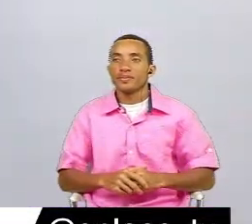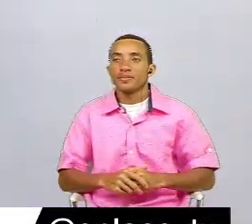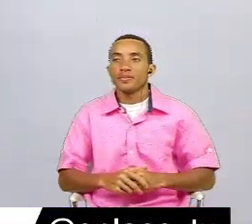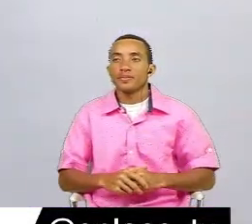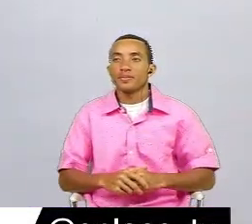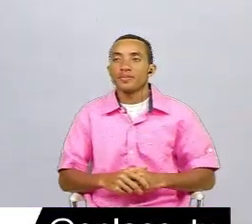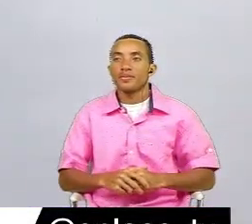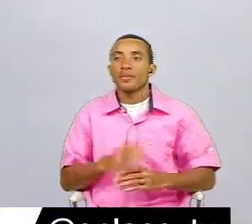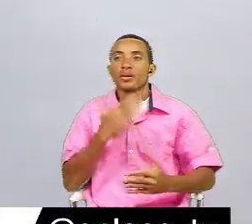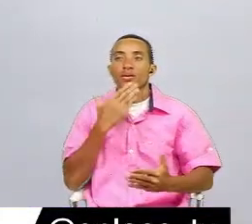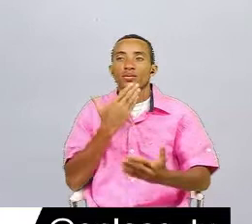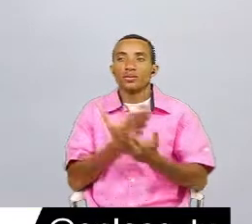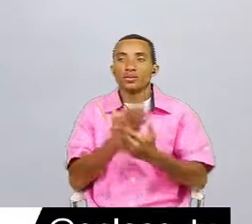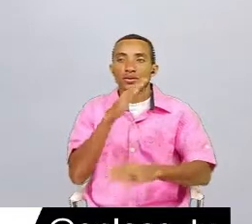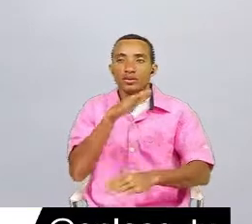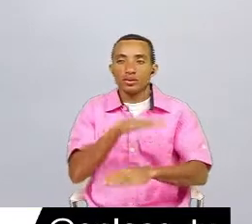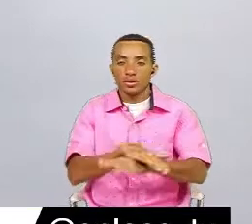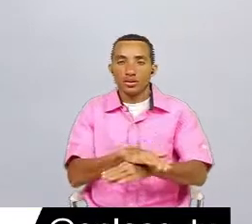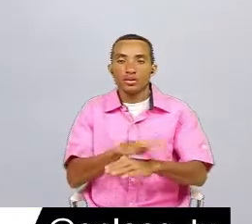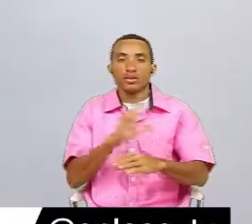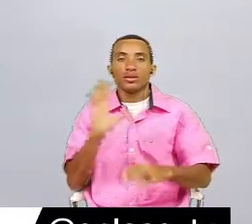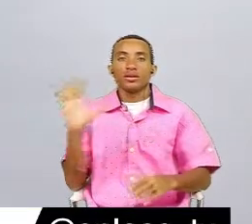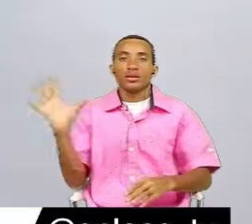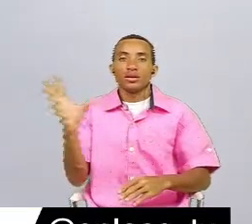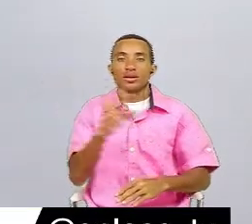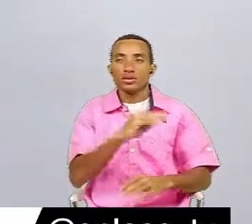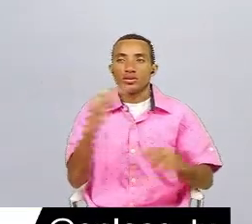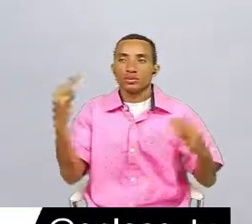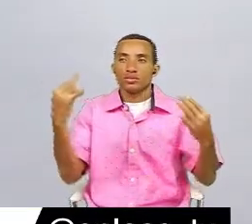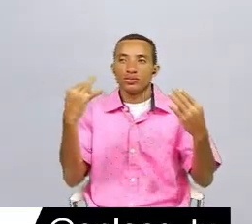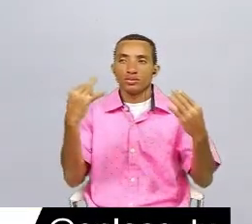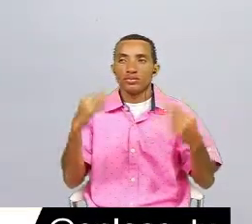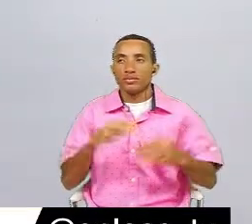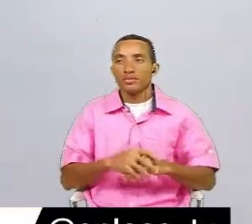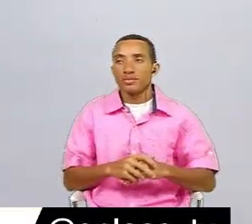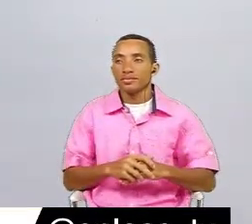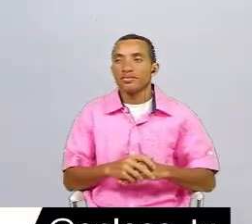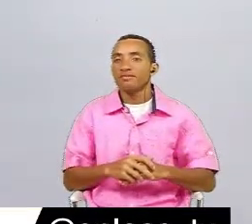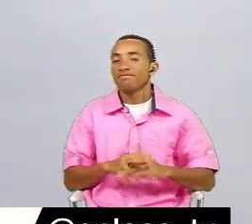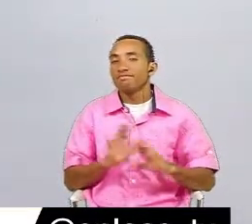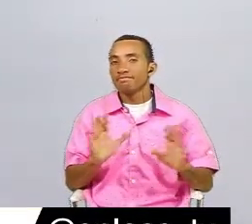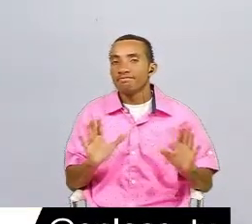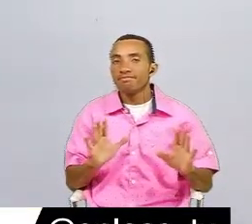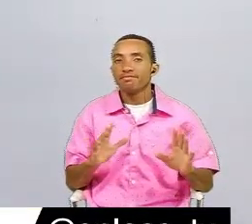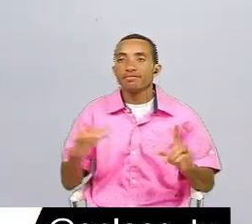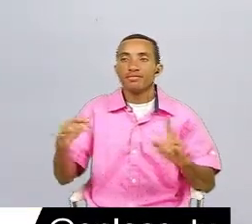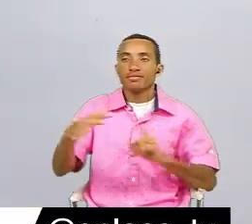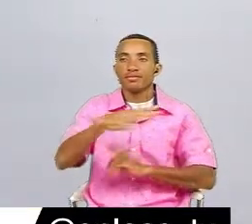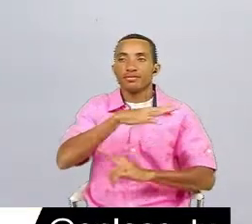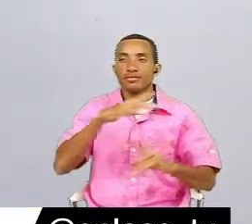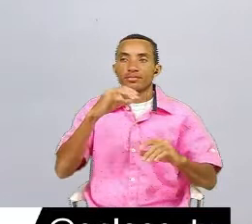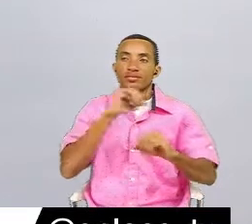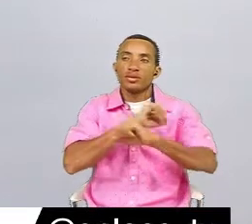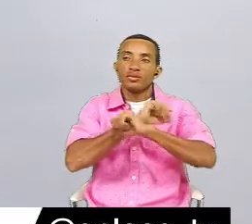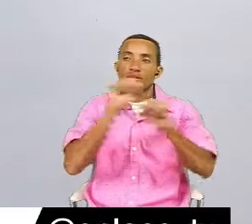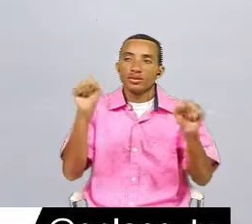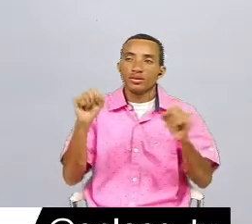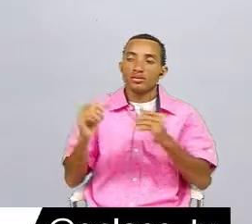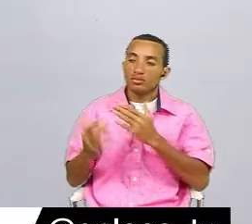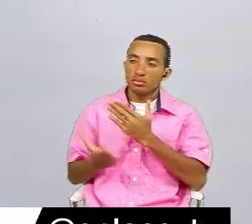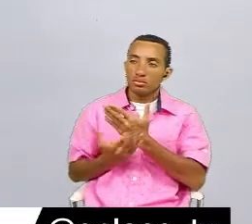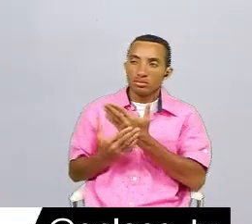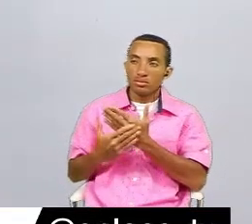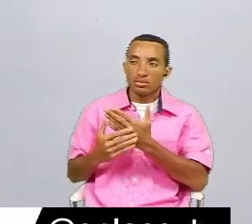Bueno, buenas tardes a ustedes y a toda su audiencia. No, pues se presentó una situación esta mañana, a mí me informaron,